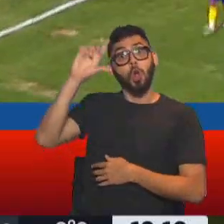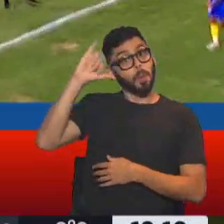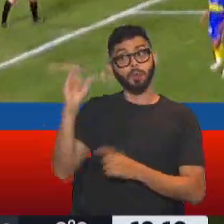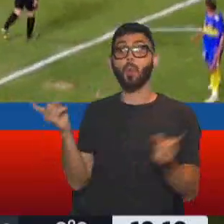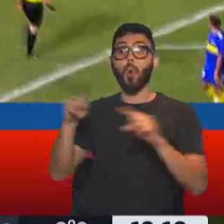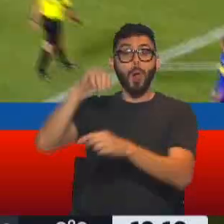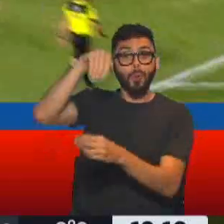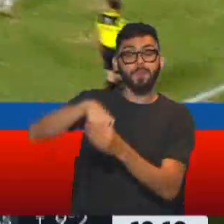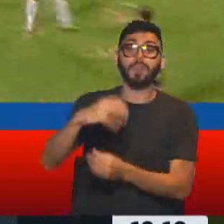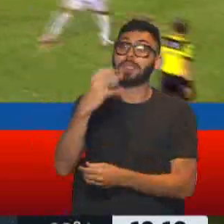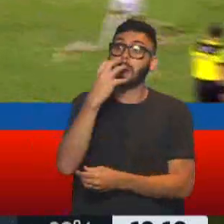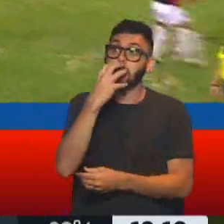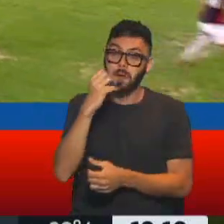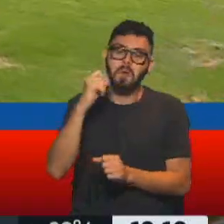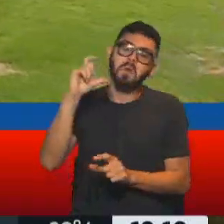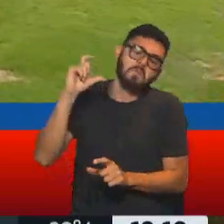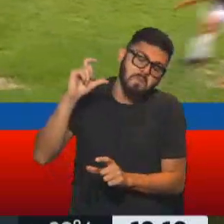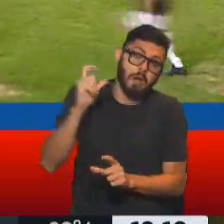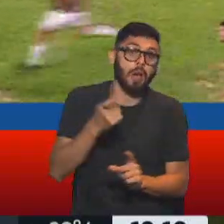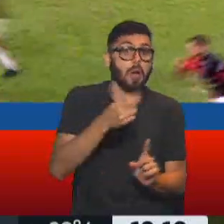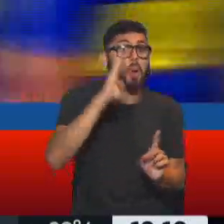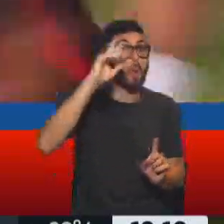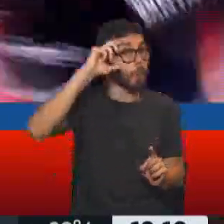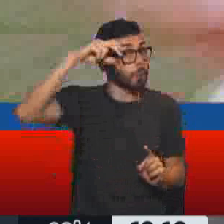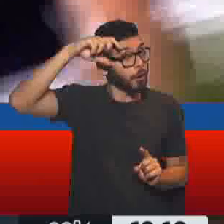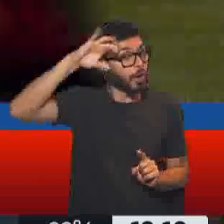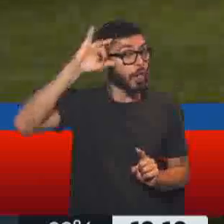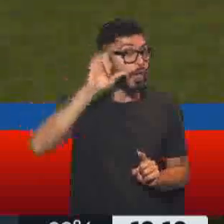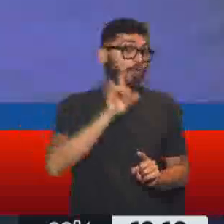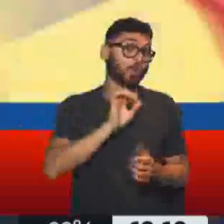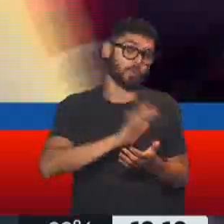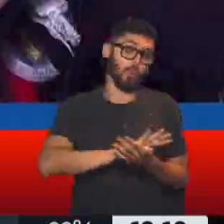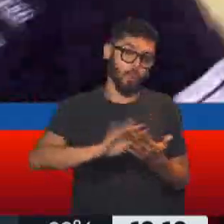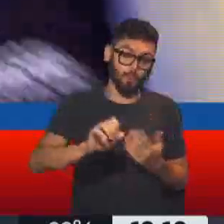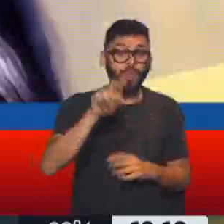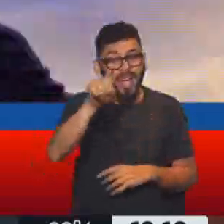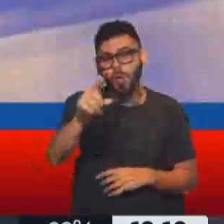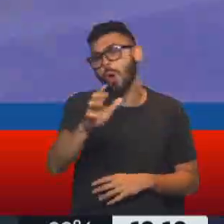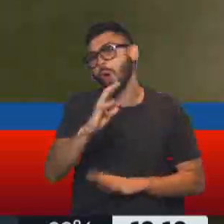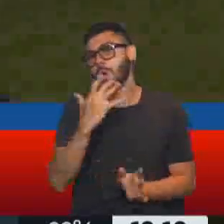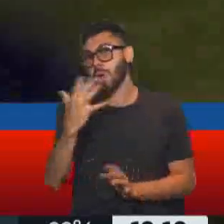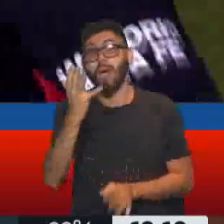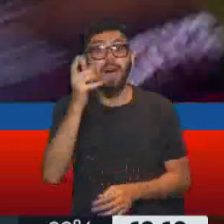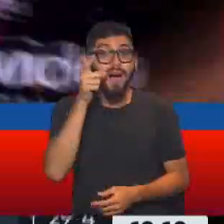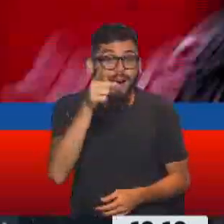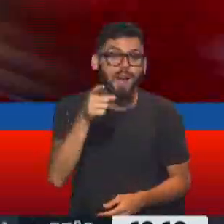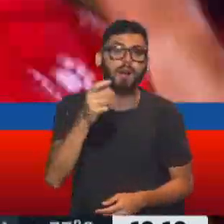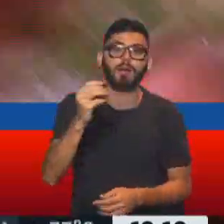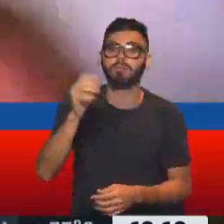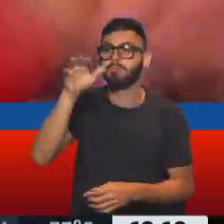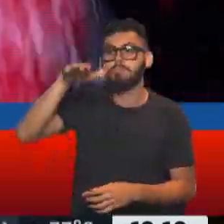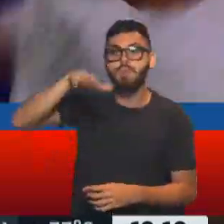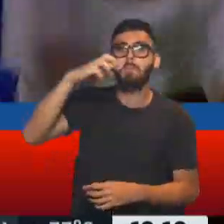sí. Y esto fue el lujo para mí, ¿eh? Con qué calidad y tranquilidad el